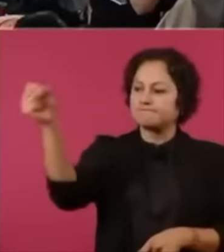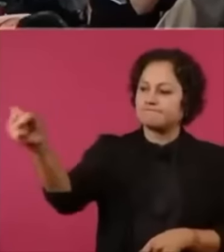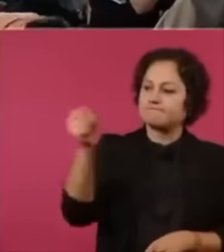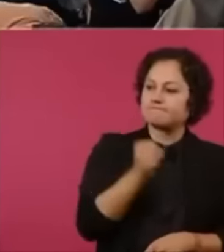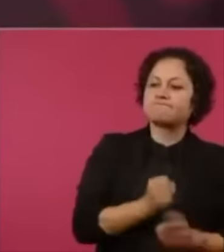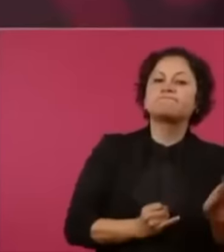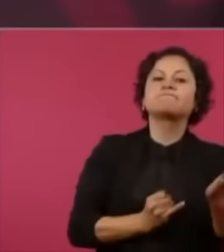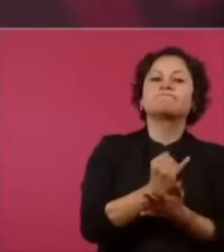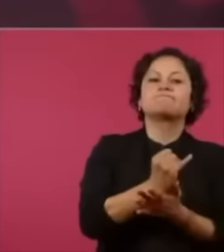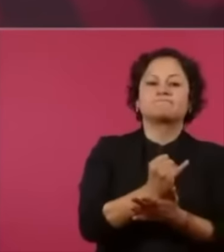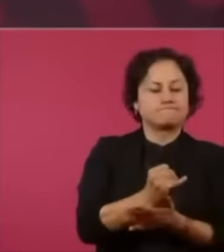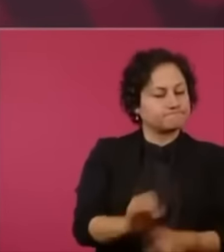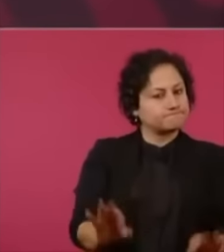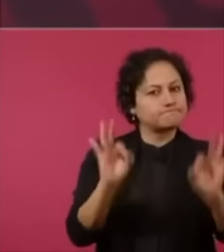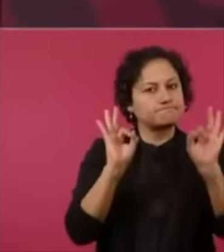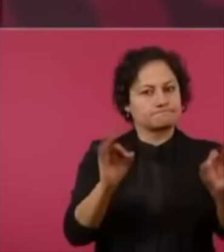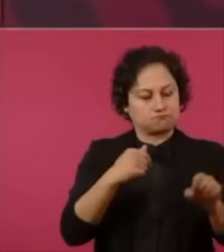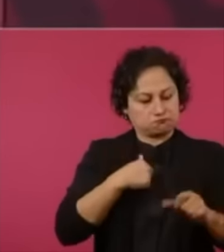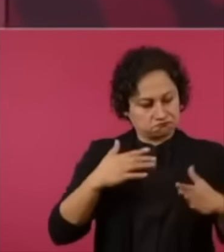Se dice,